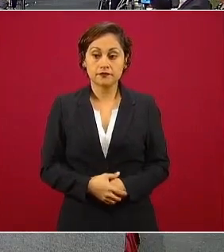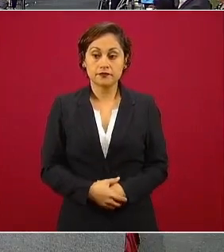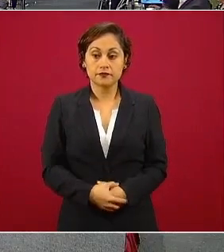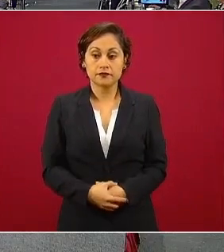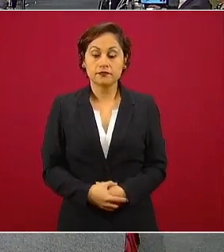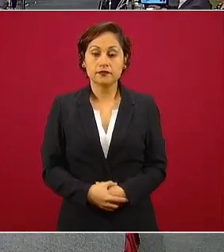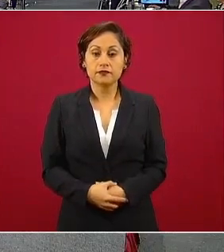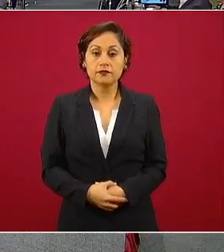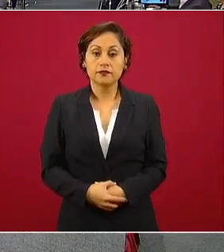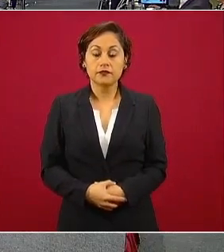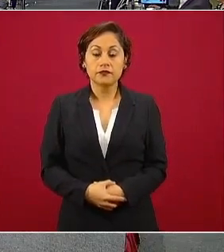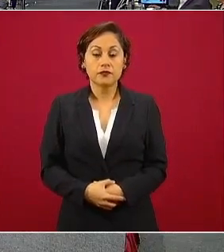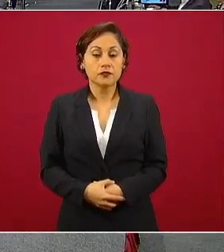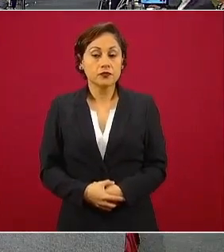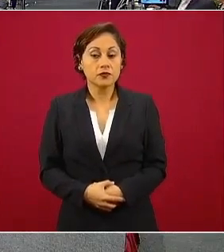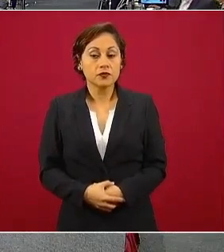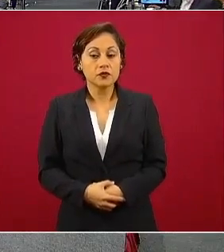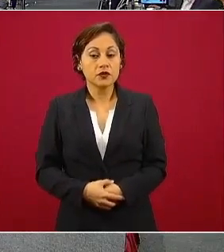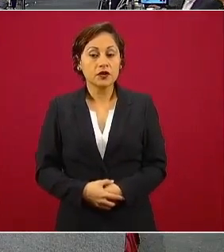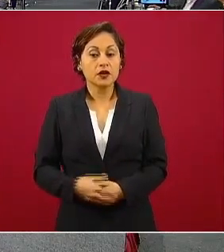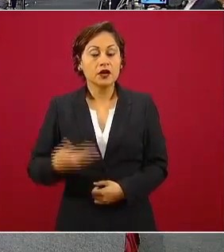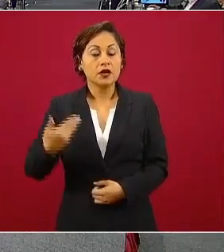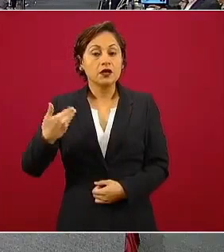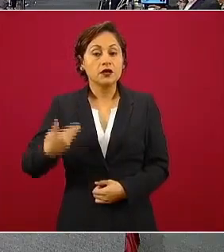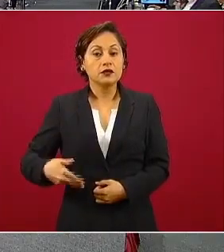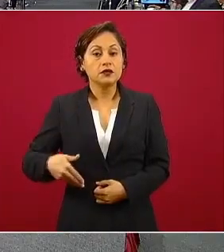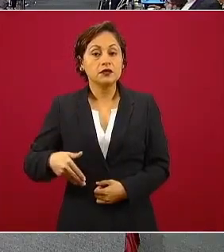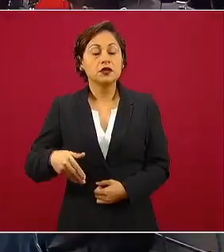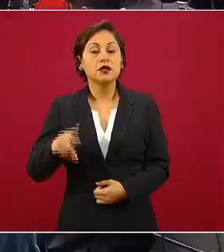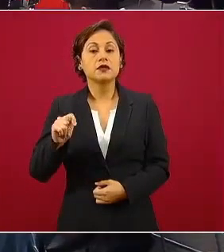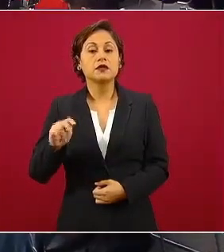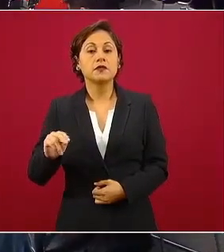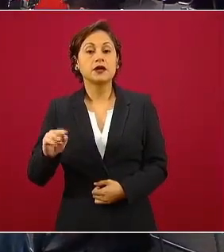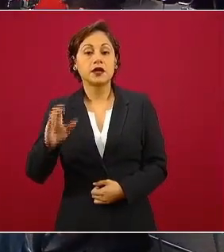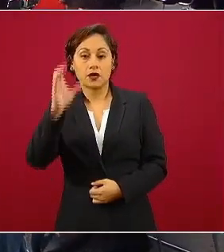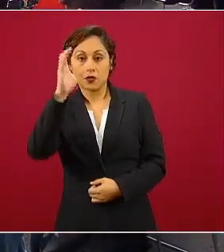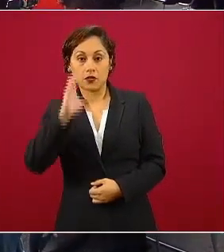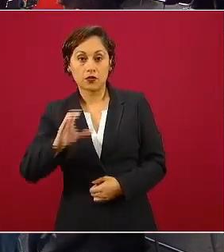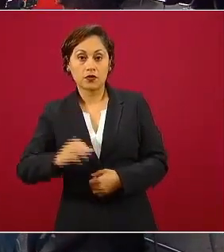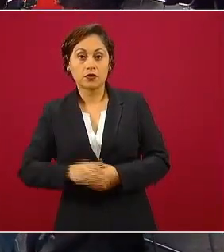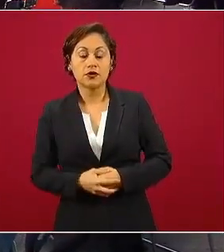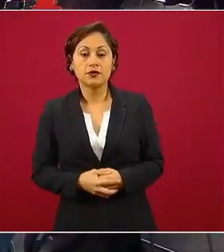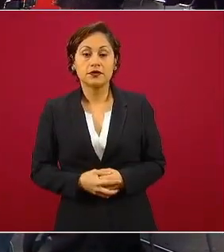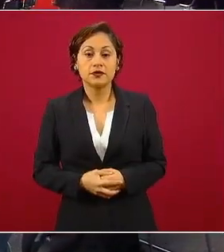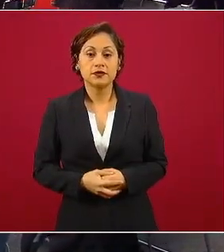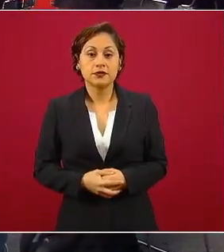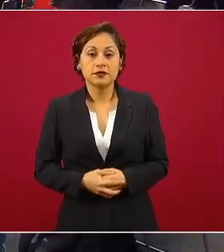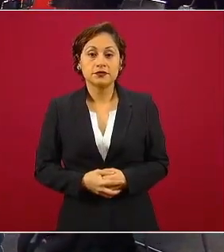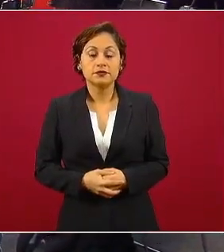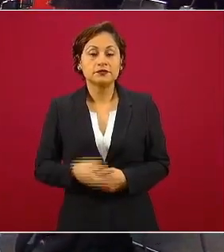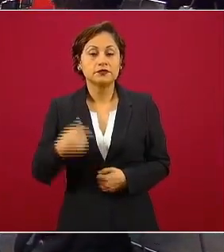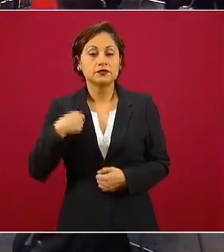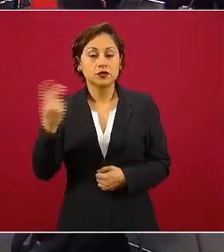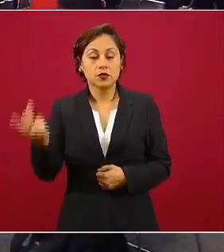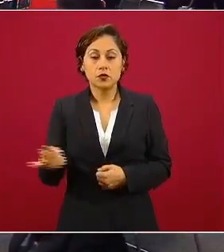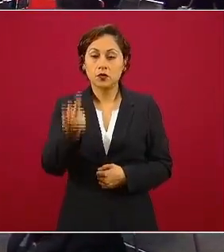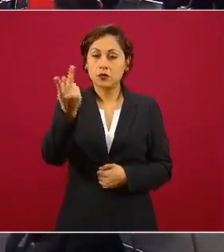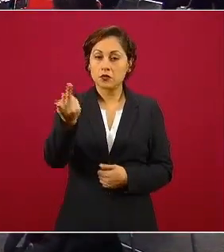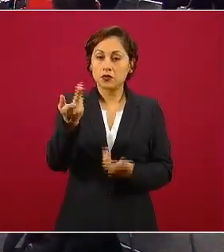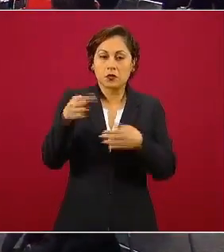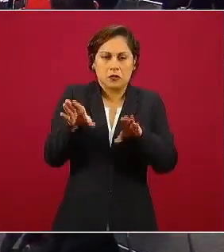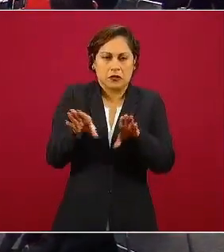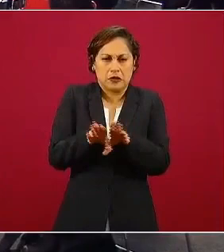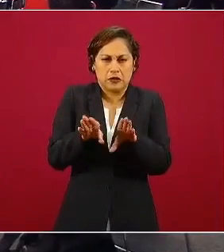Gracias, presidente. Buenos días, Dalila Escobar, de Atiempo.tv en Coahuila. Preguntarle cómo entender el consenso que se